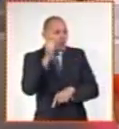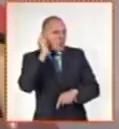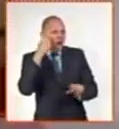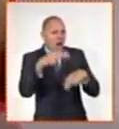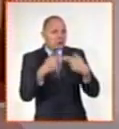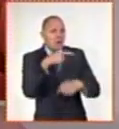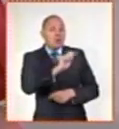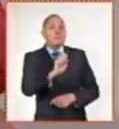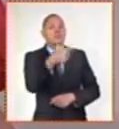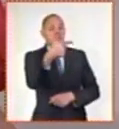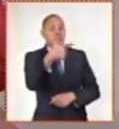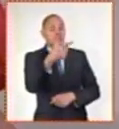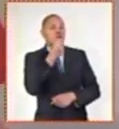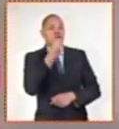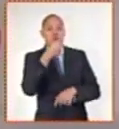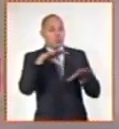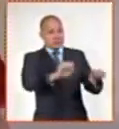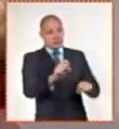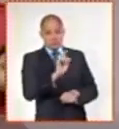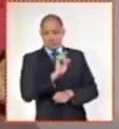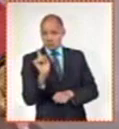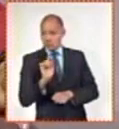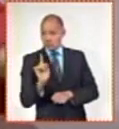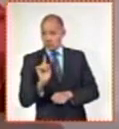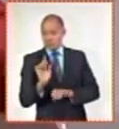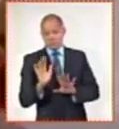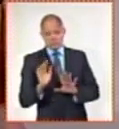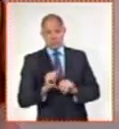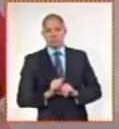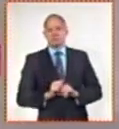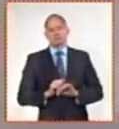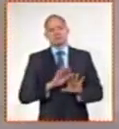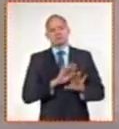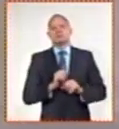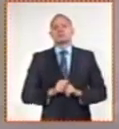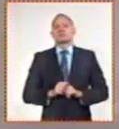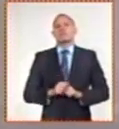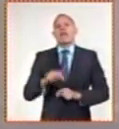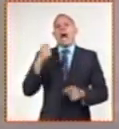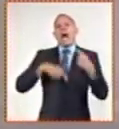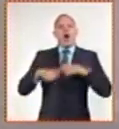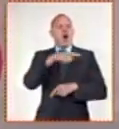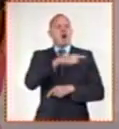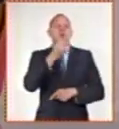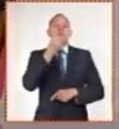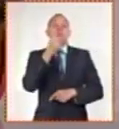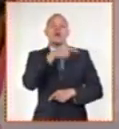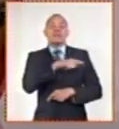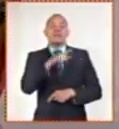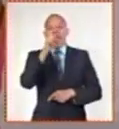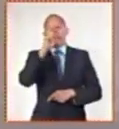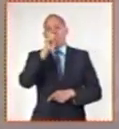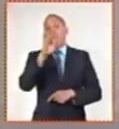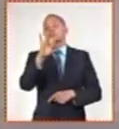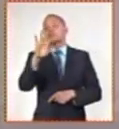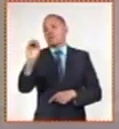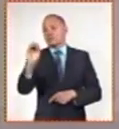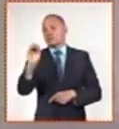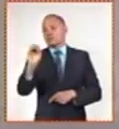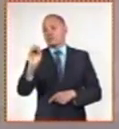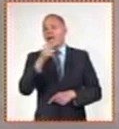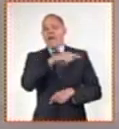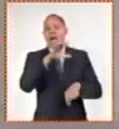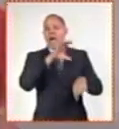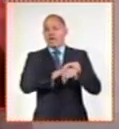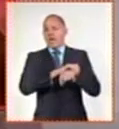Y con 70 años, ¿qué tendría? Le tocaría prisión domiciliaria. O sea, a ver, las consecuencias